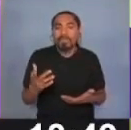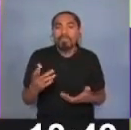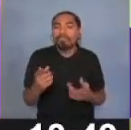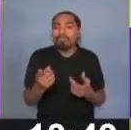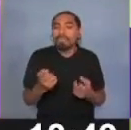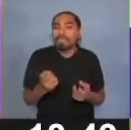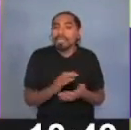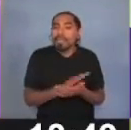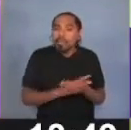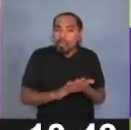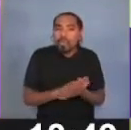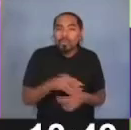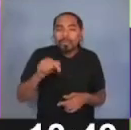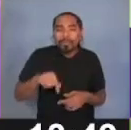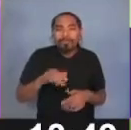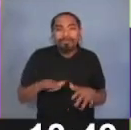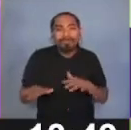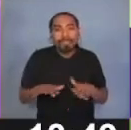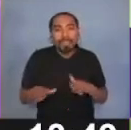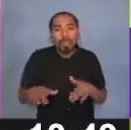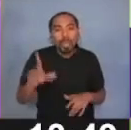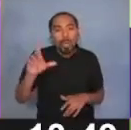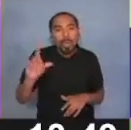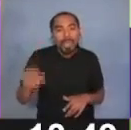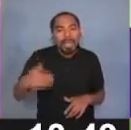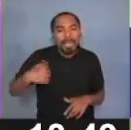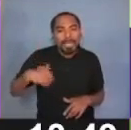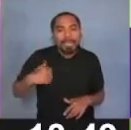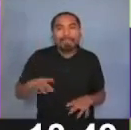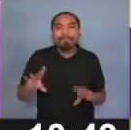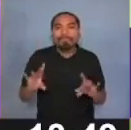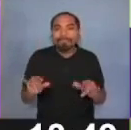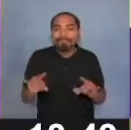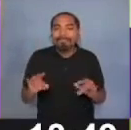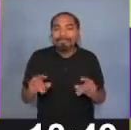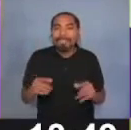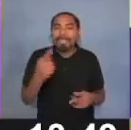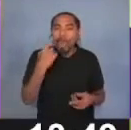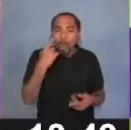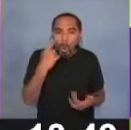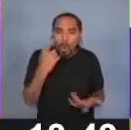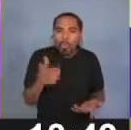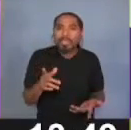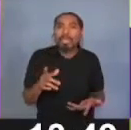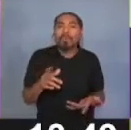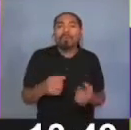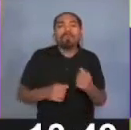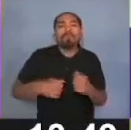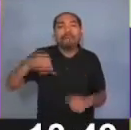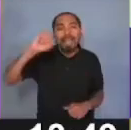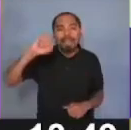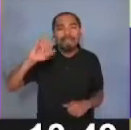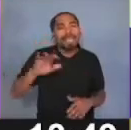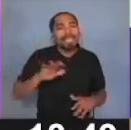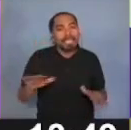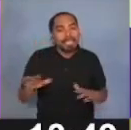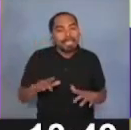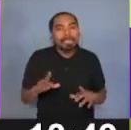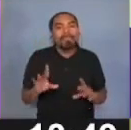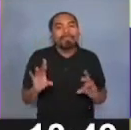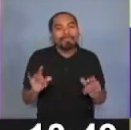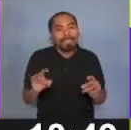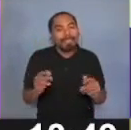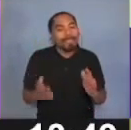una situación muy complicada a nivel nacional, sabemos de la cuestión inflacionaria tan alta, tan fuerte, tan preocupante, la generación